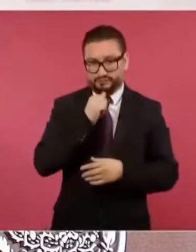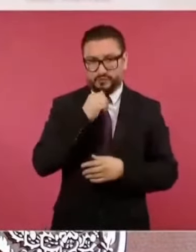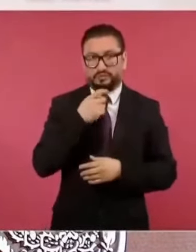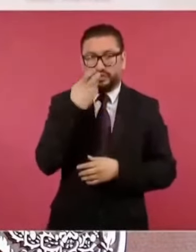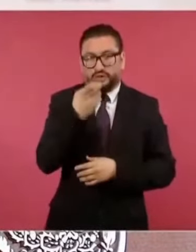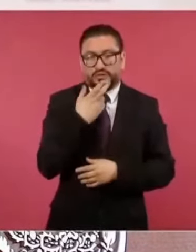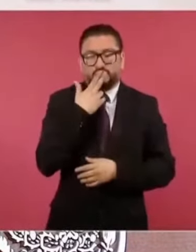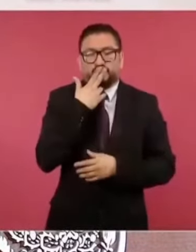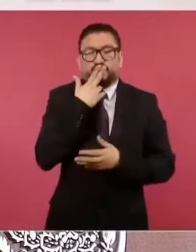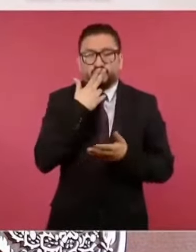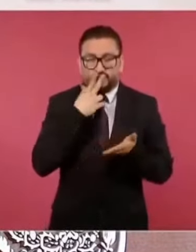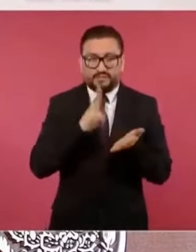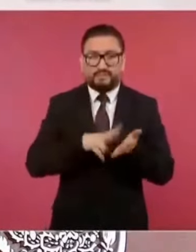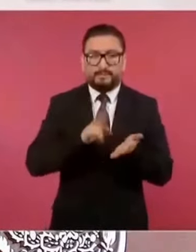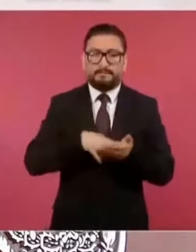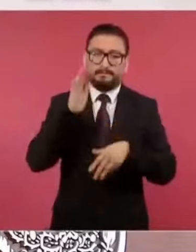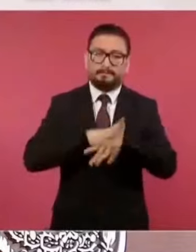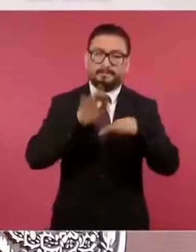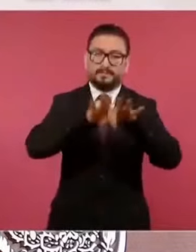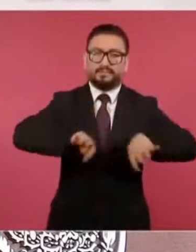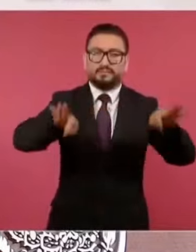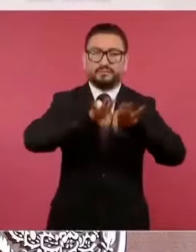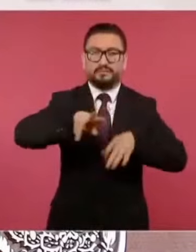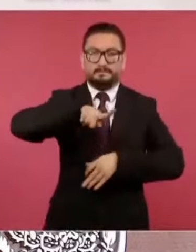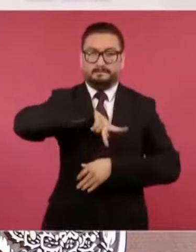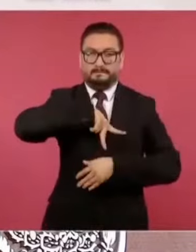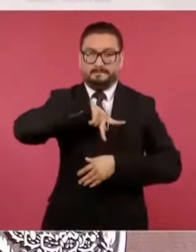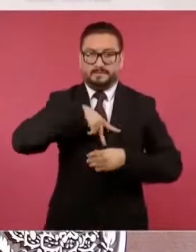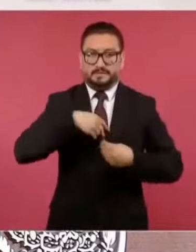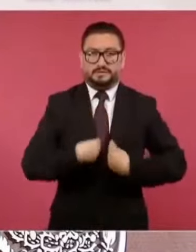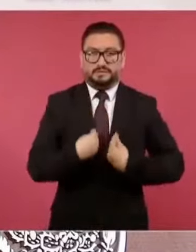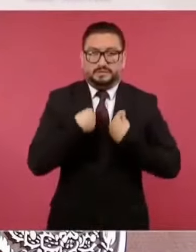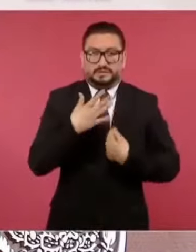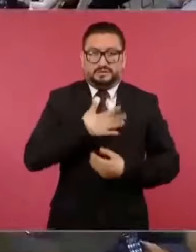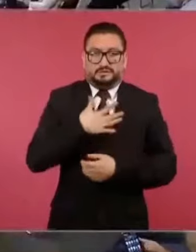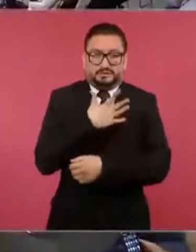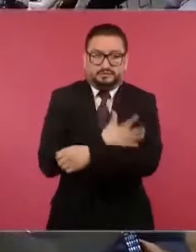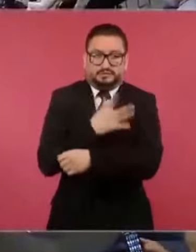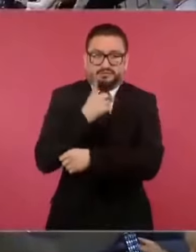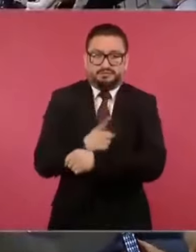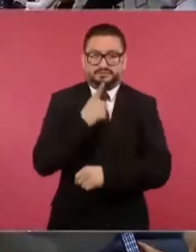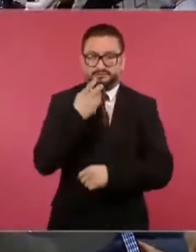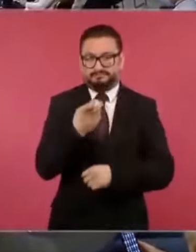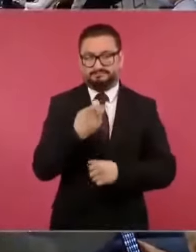más importante en mi vida, mi honestidad.